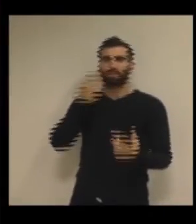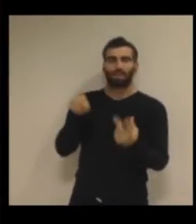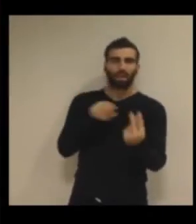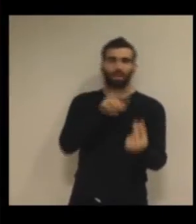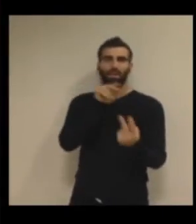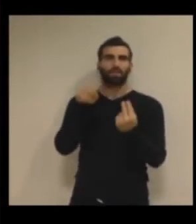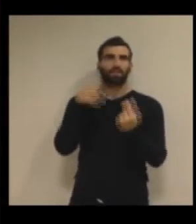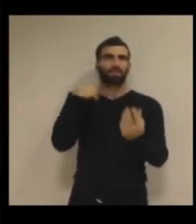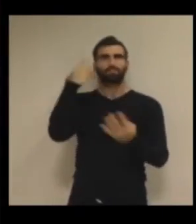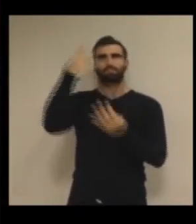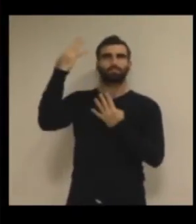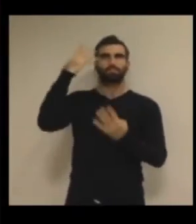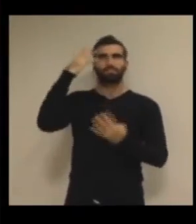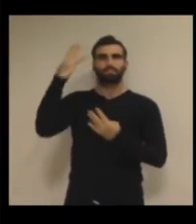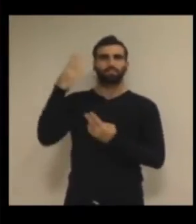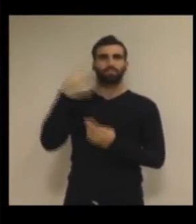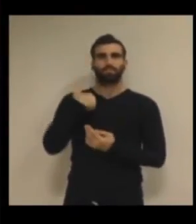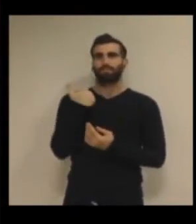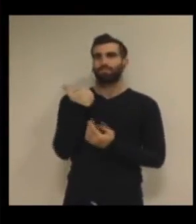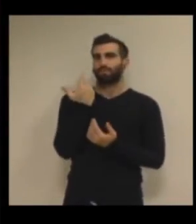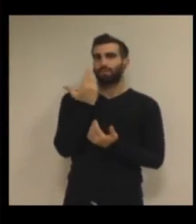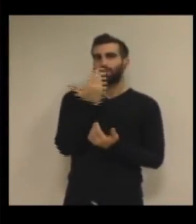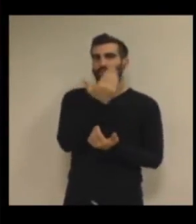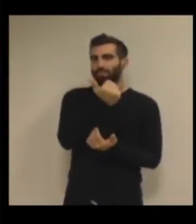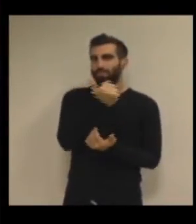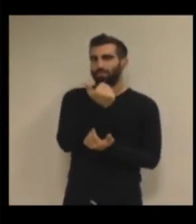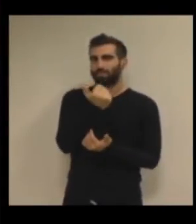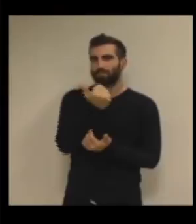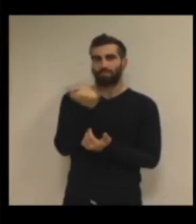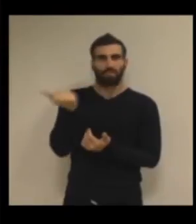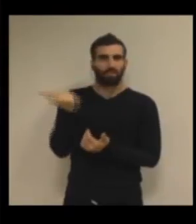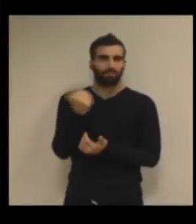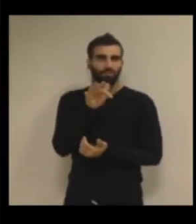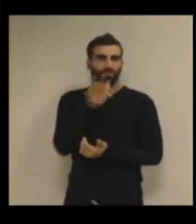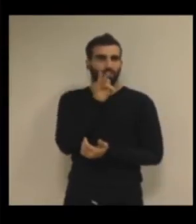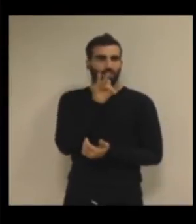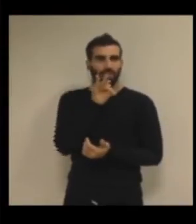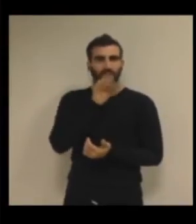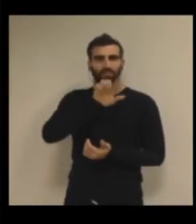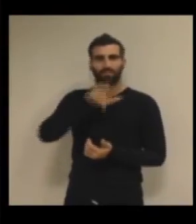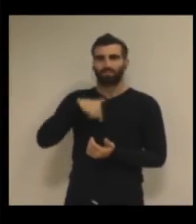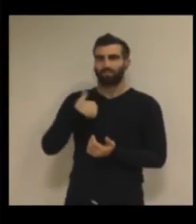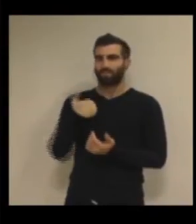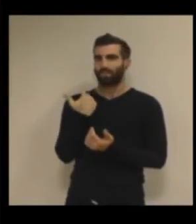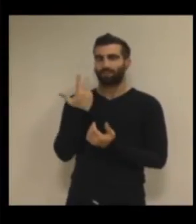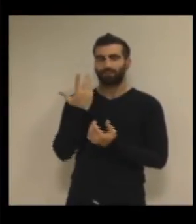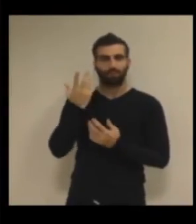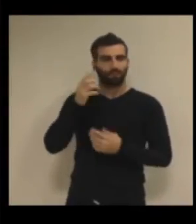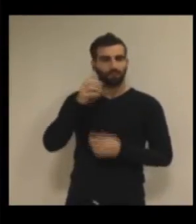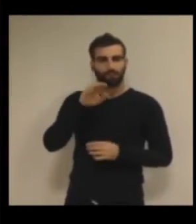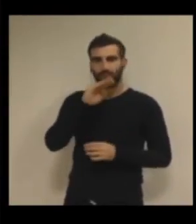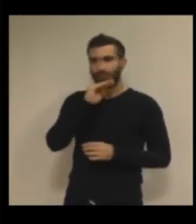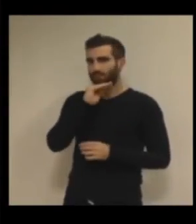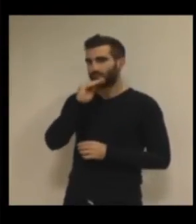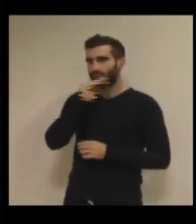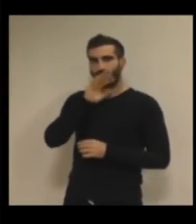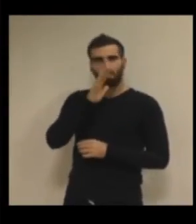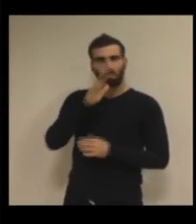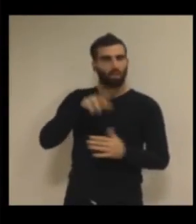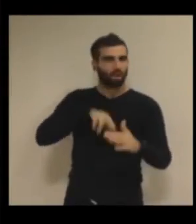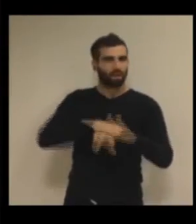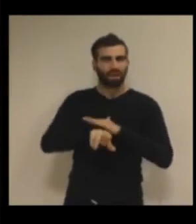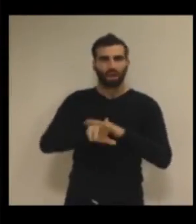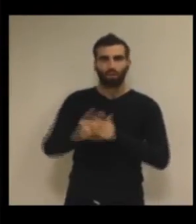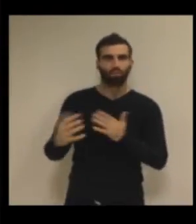llego a deprimirme, porque rara vez me deprimo, pero la verdad es que me llega a indignar, ¿no? Todos los recursos que tenemos, que